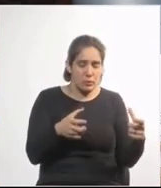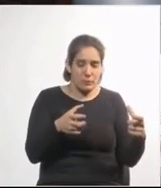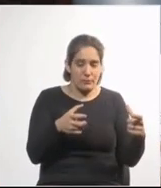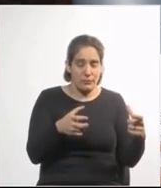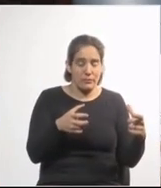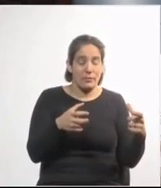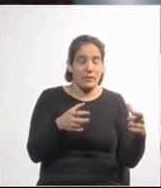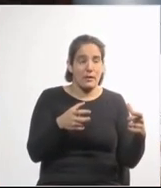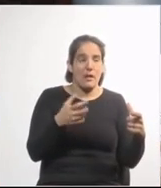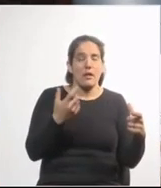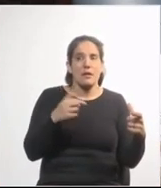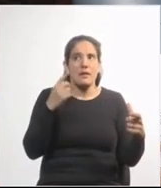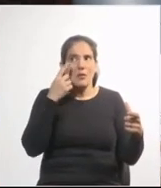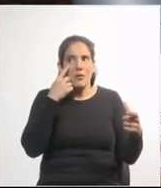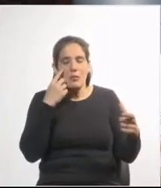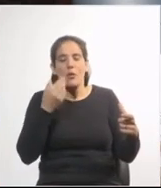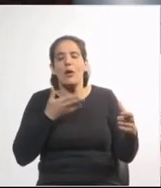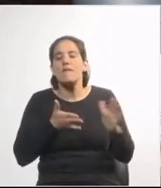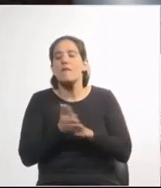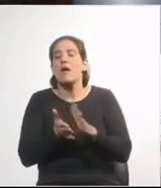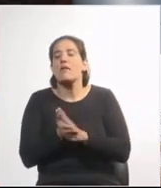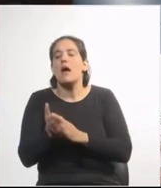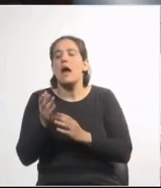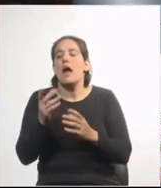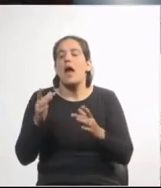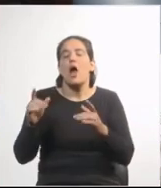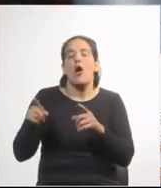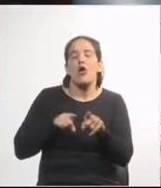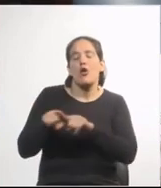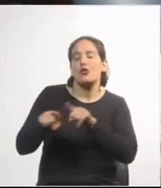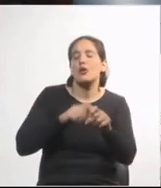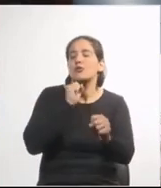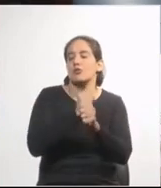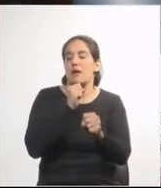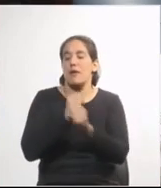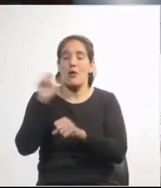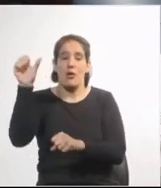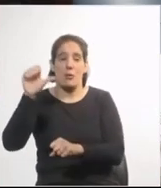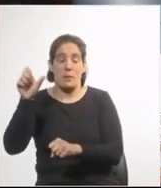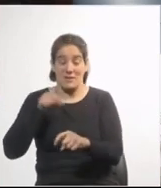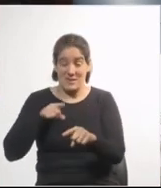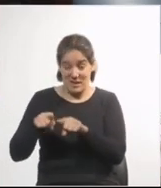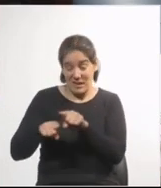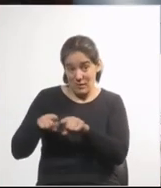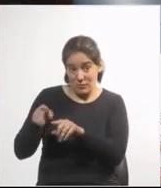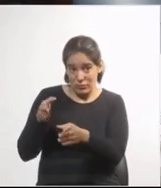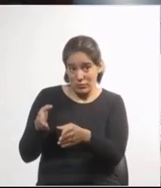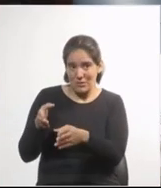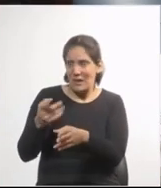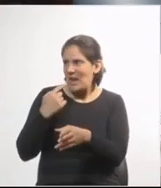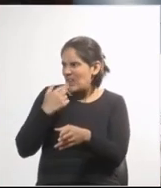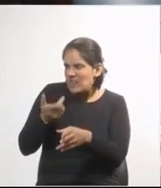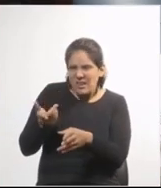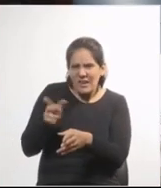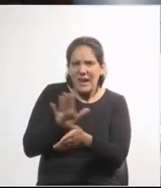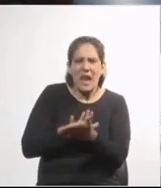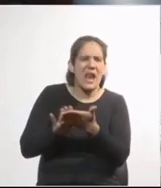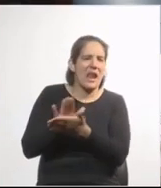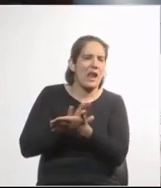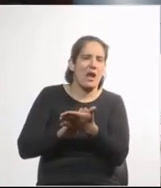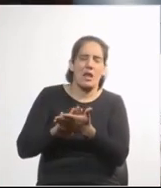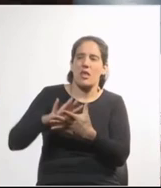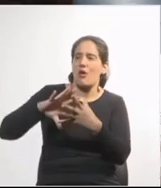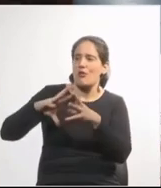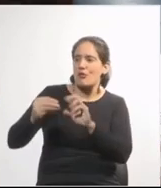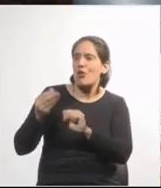los lineamientos para la negociación colectiva planteadas hacia la etapa de la recuperación salarial, no se estableció ningún